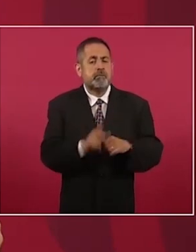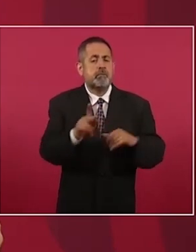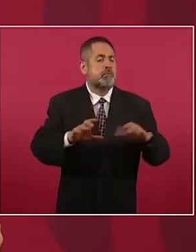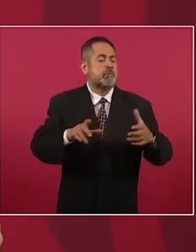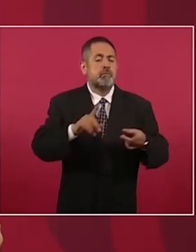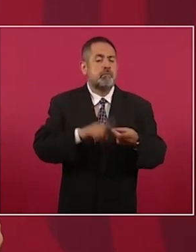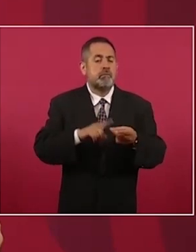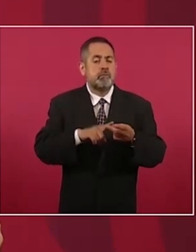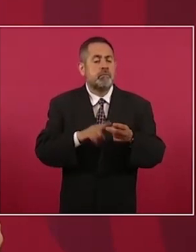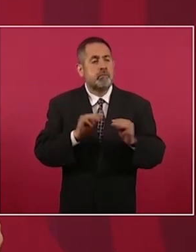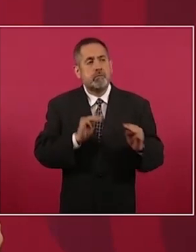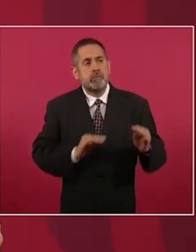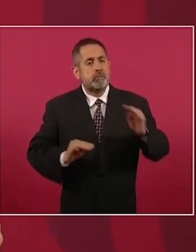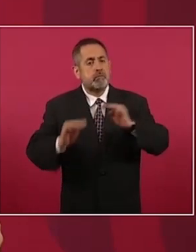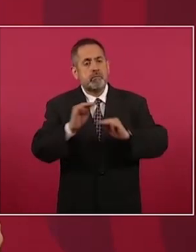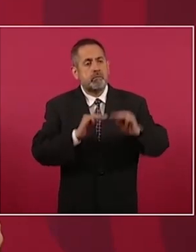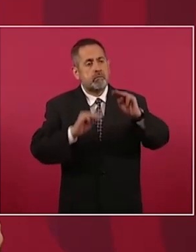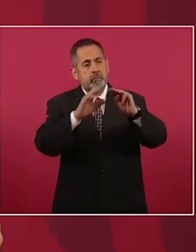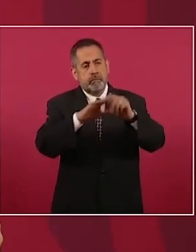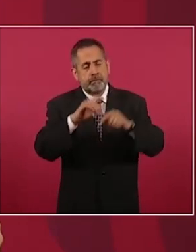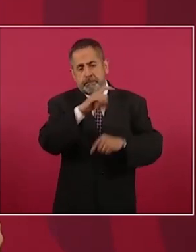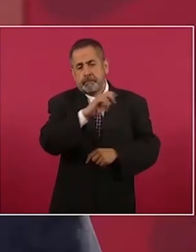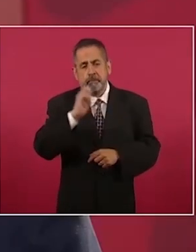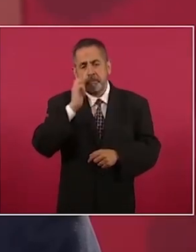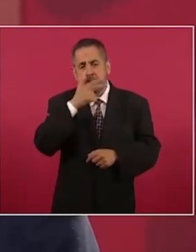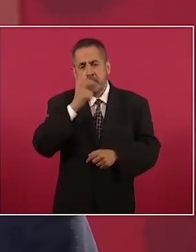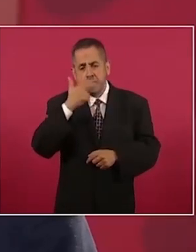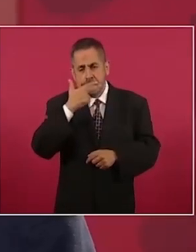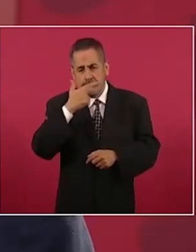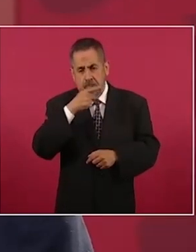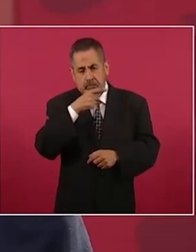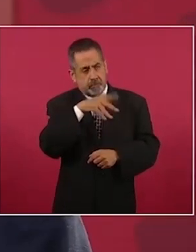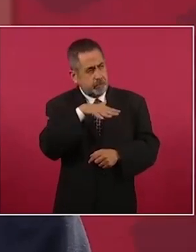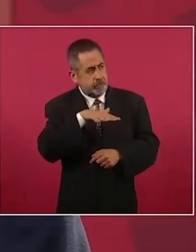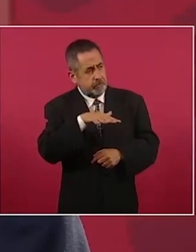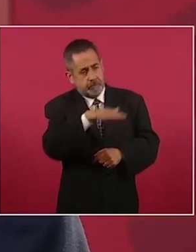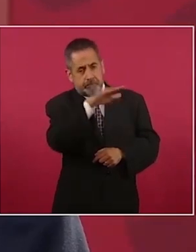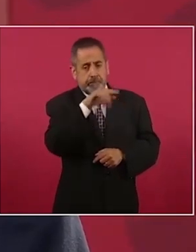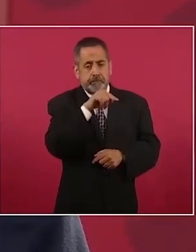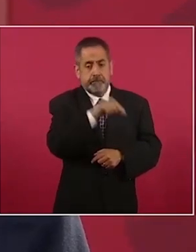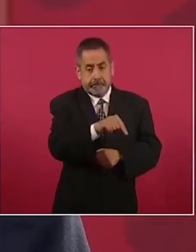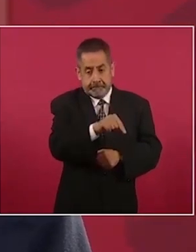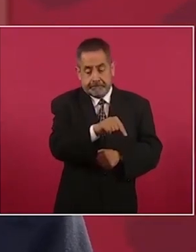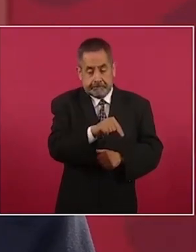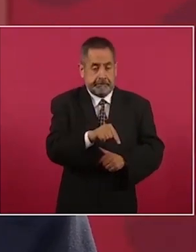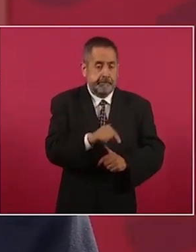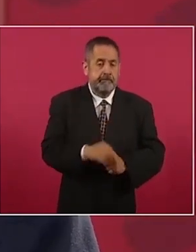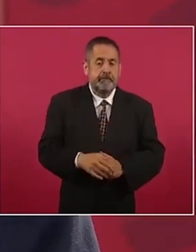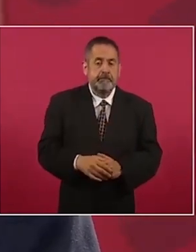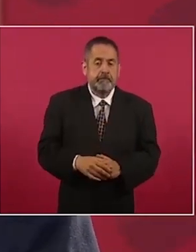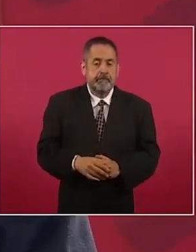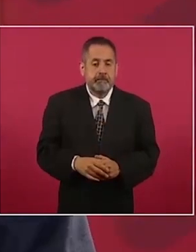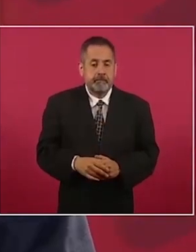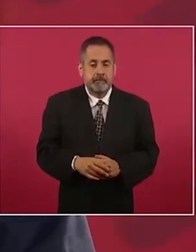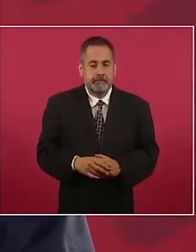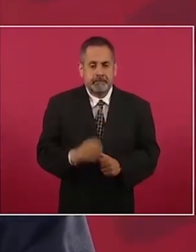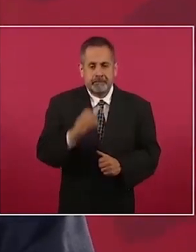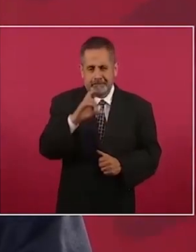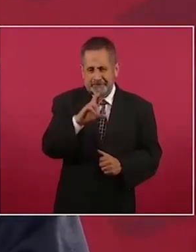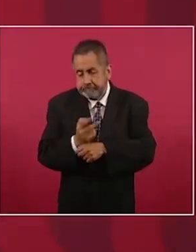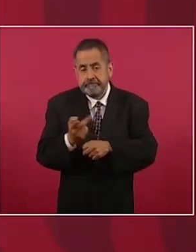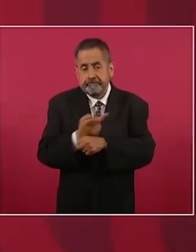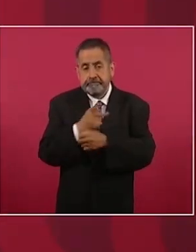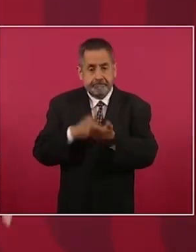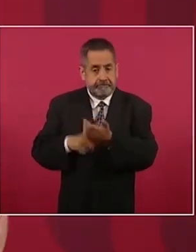andrés manuel lópez obrador dijo que ya tenían información acerca de los posibles responsables de este hecho